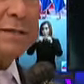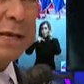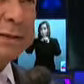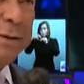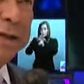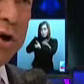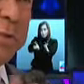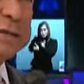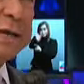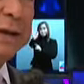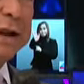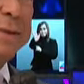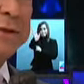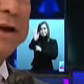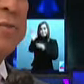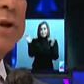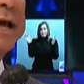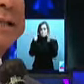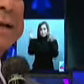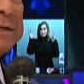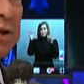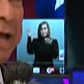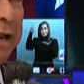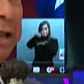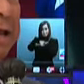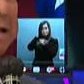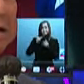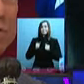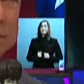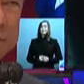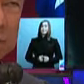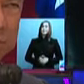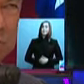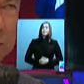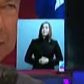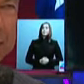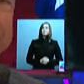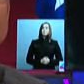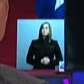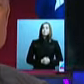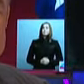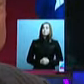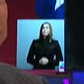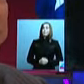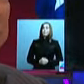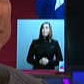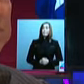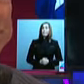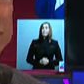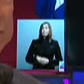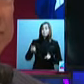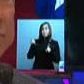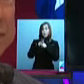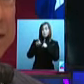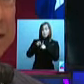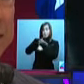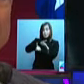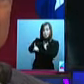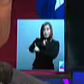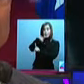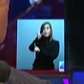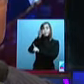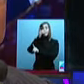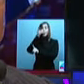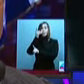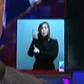parturientas. Vamos a seguir trabajando, vamos a seguir reclamando a la comunidad internacional que asuma su responsabilidad. Estados Unidos que asuma su responsabilidad.